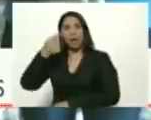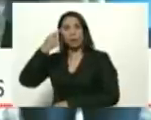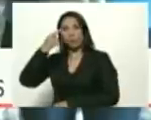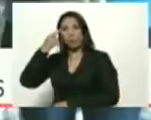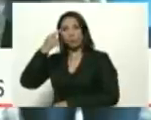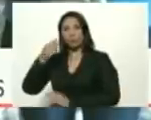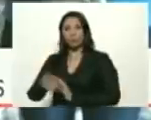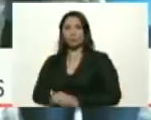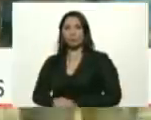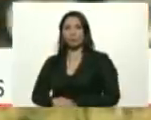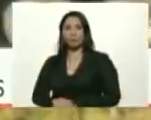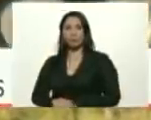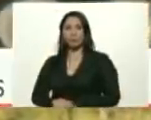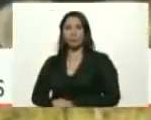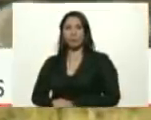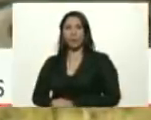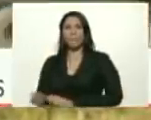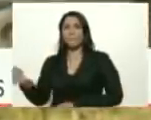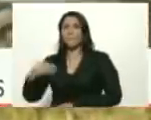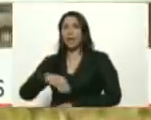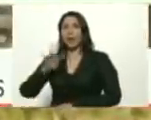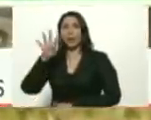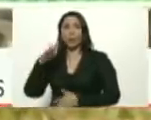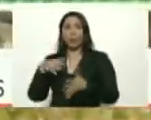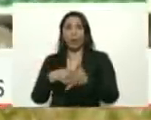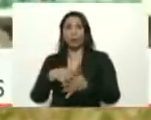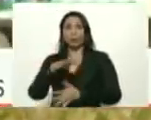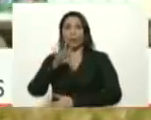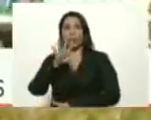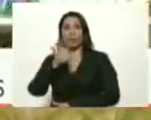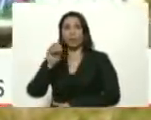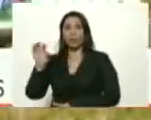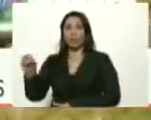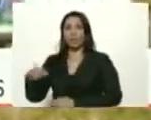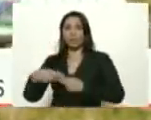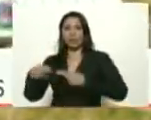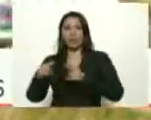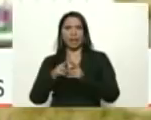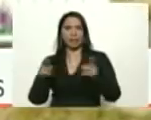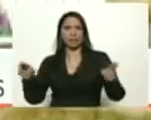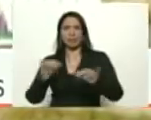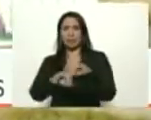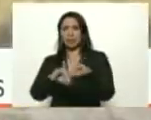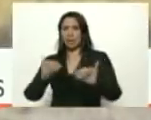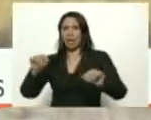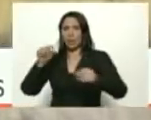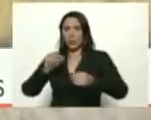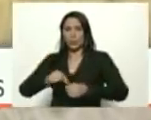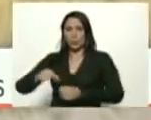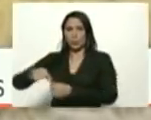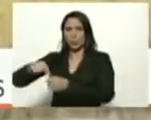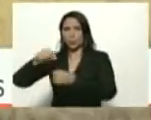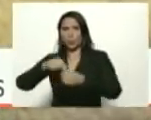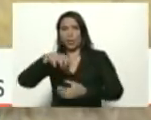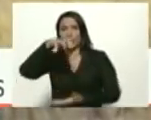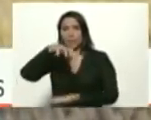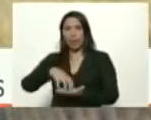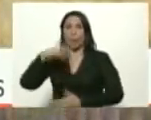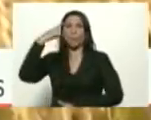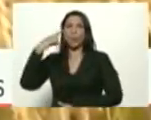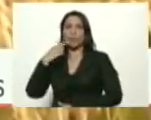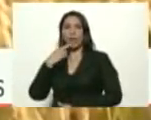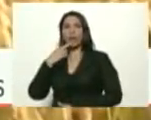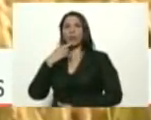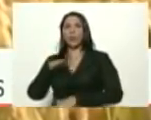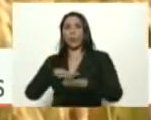ciclo norte-verano. Más de 4.500 hectáreas fueron sembradas en el Estado Bolivariano de